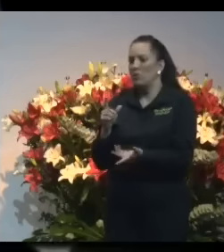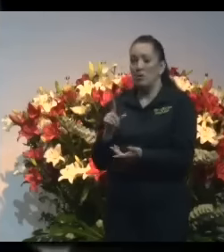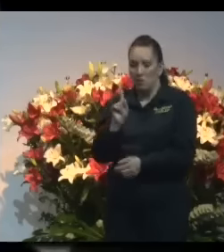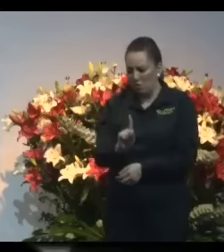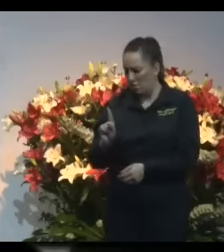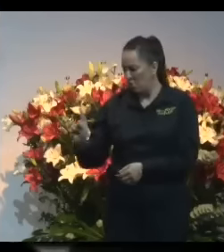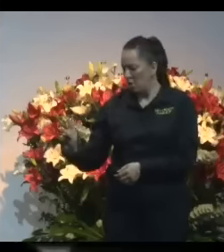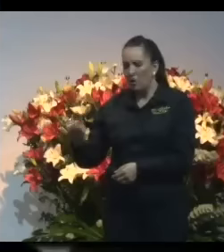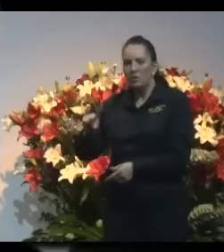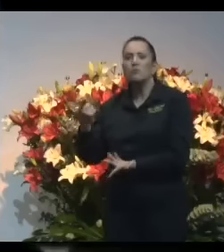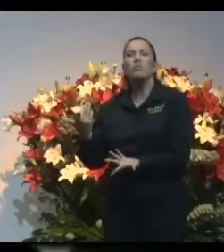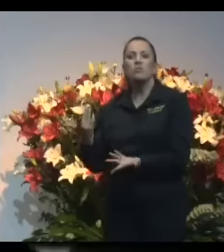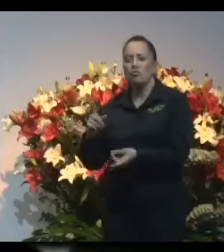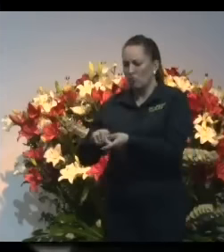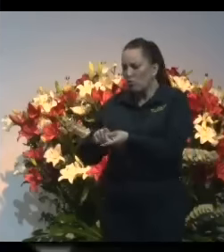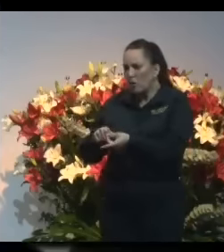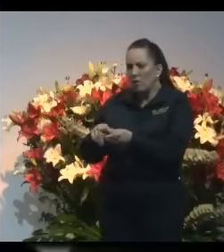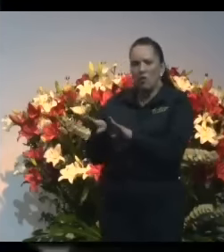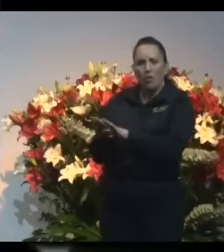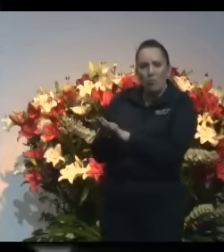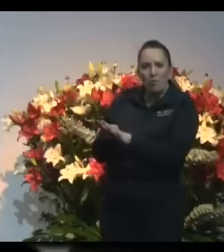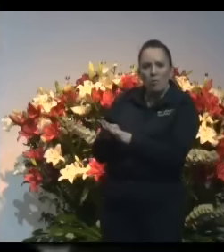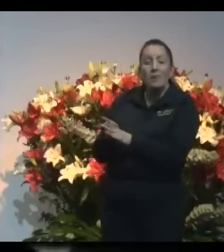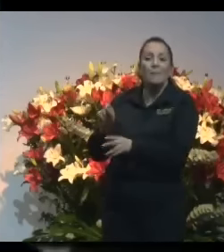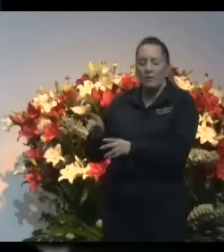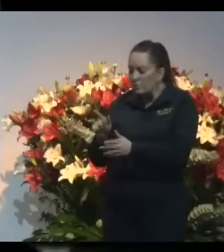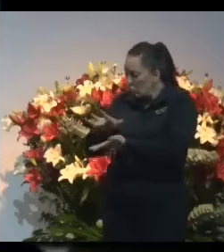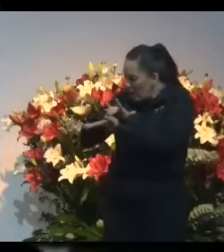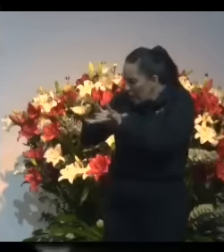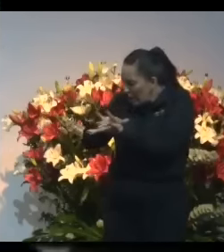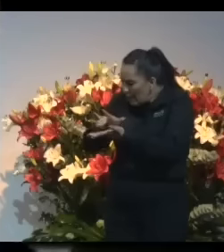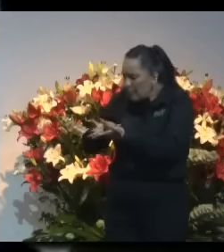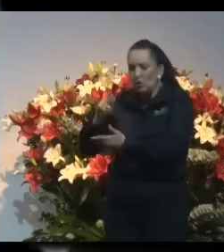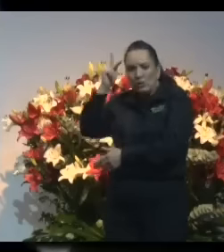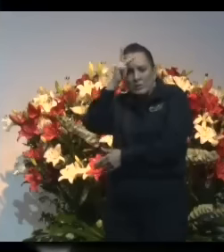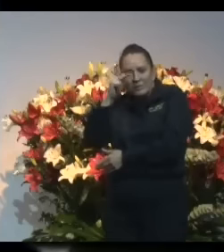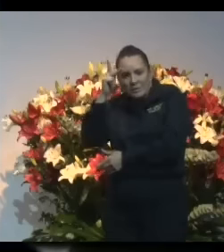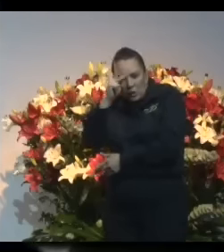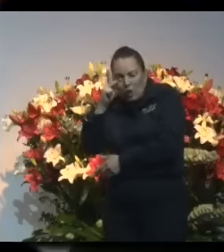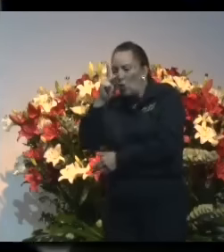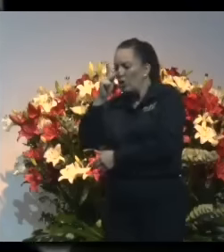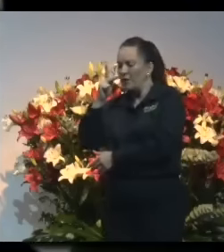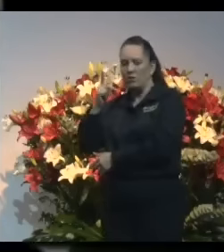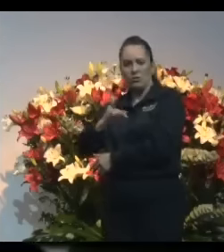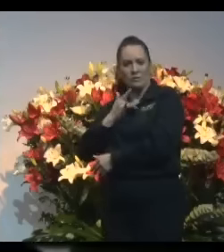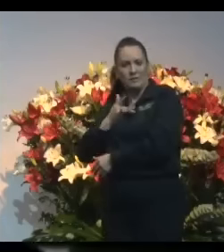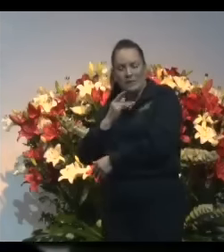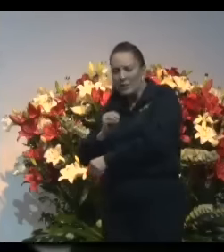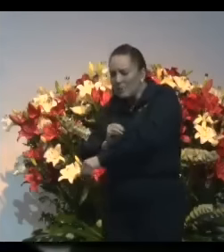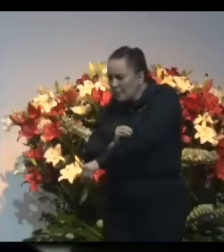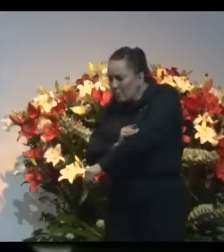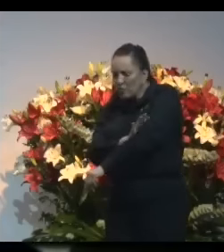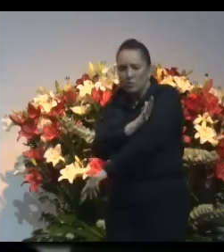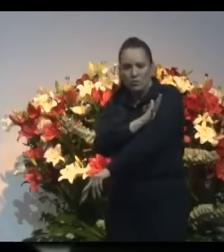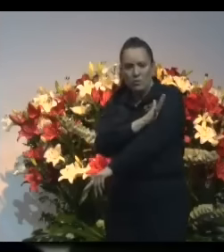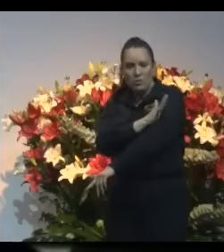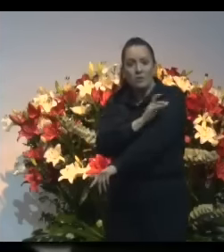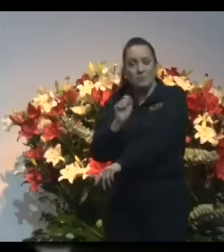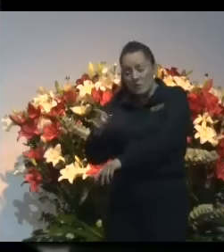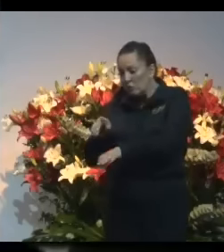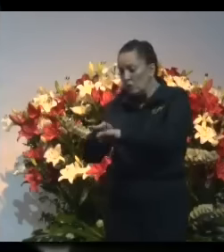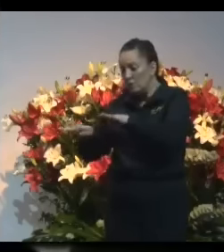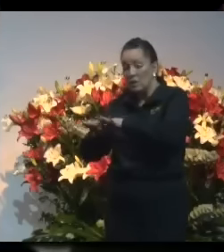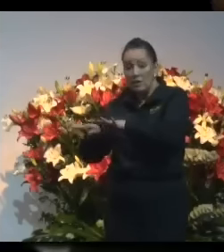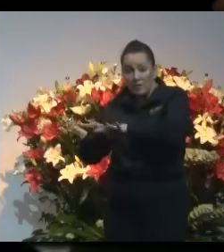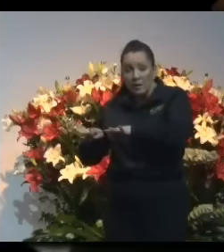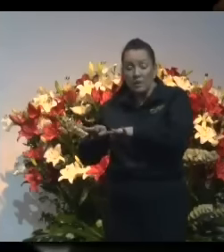Después, apoyarla emocionalmente, apoyarla psicológicamente, apoyarla laboralmente, pues a ver si puede